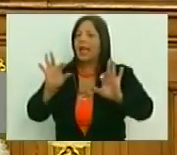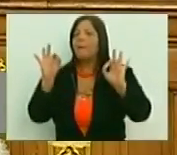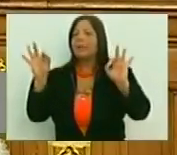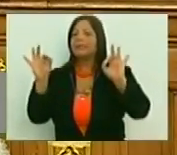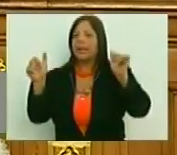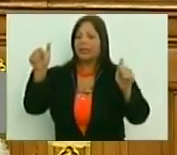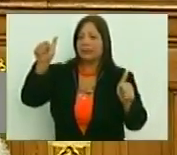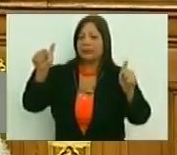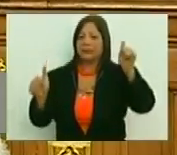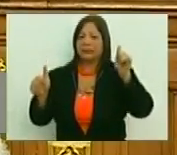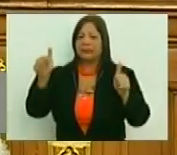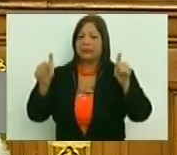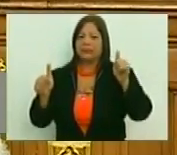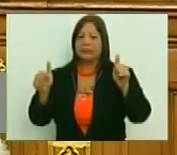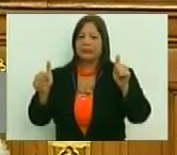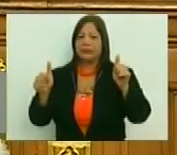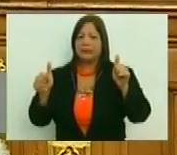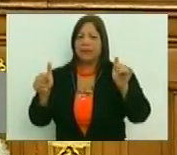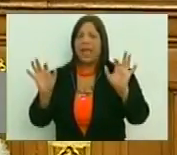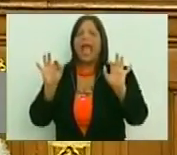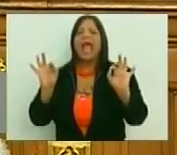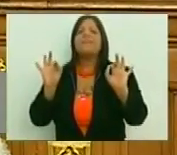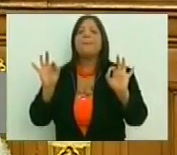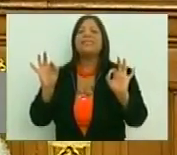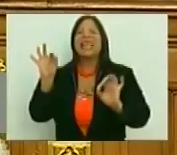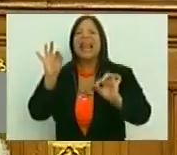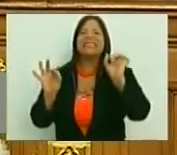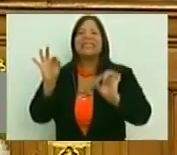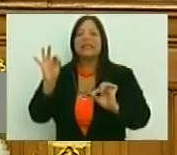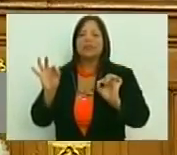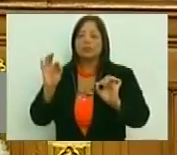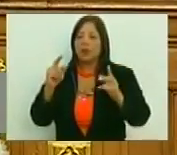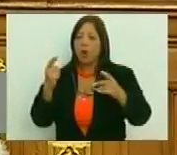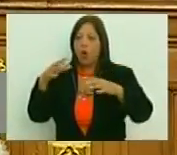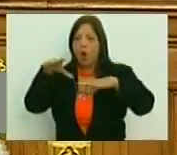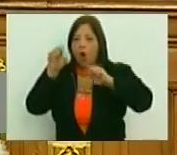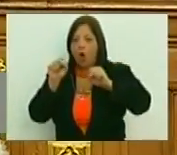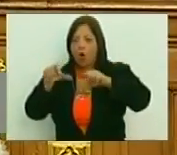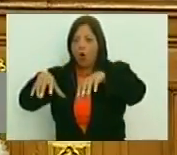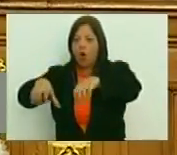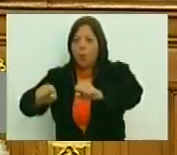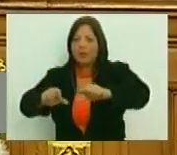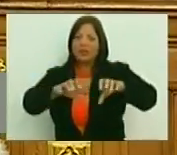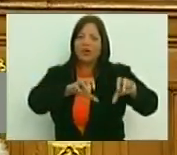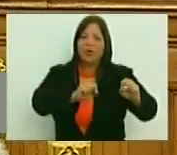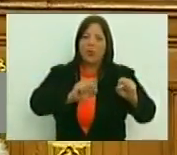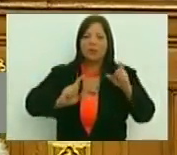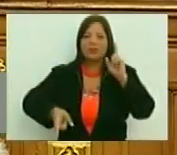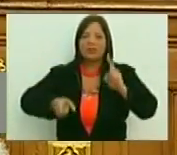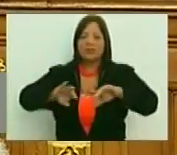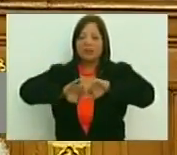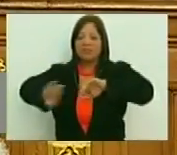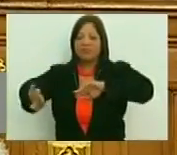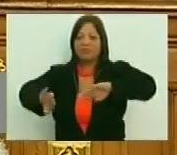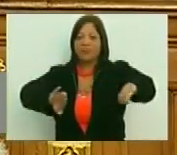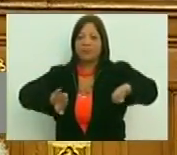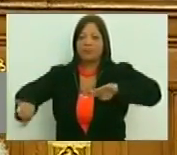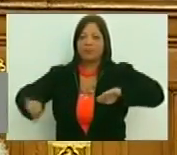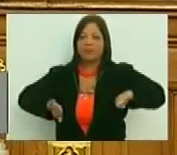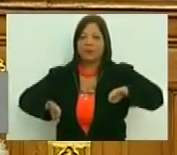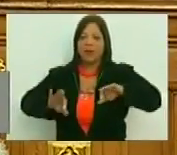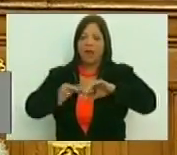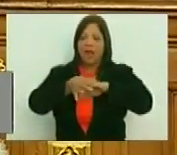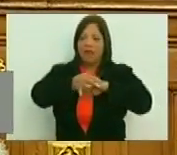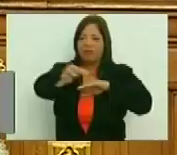especialidades, especializaciones, ocupaciones fragmentadas en infinitas parcelas, aisladas